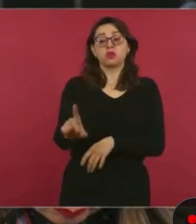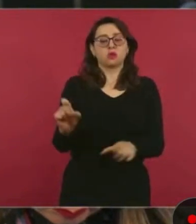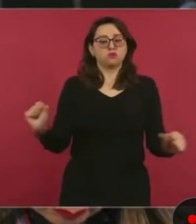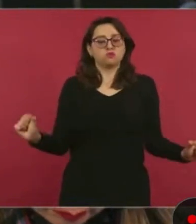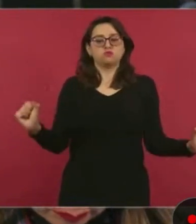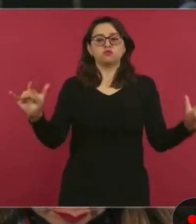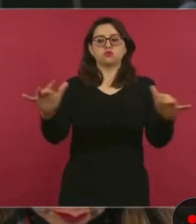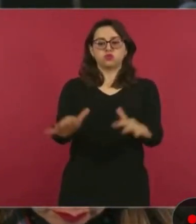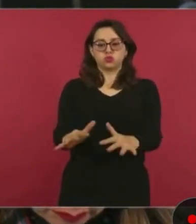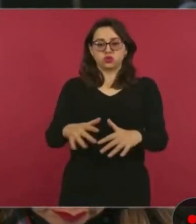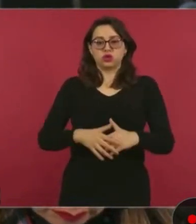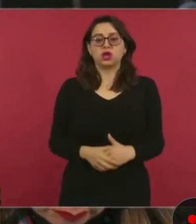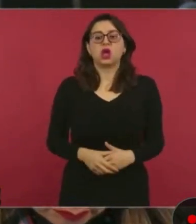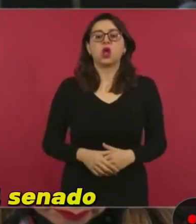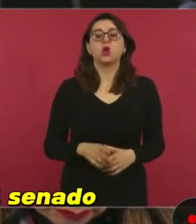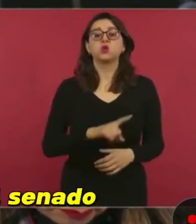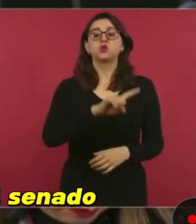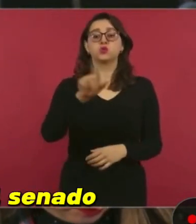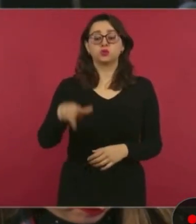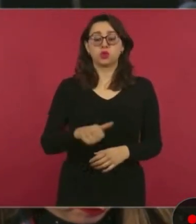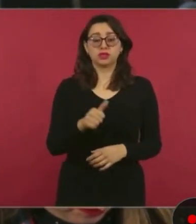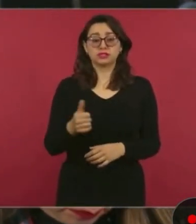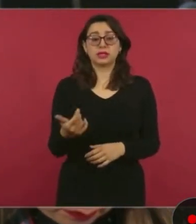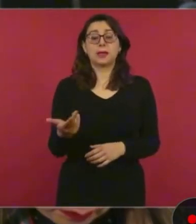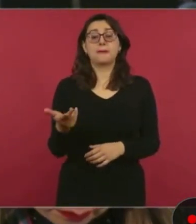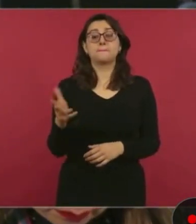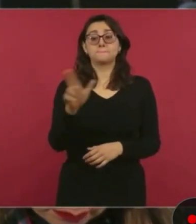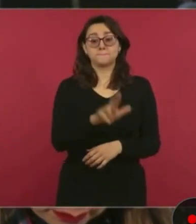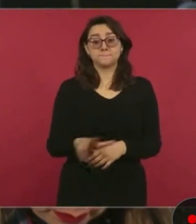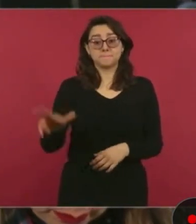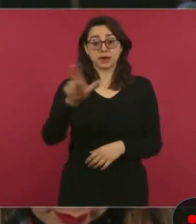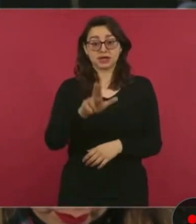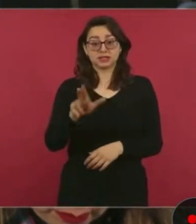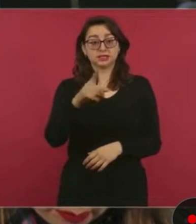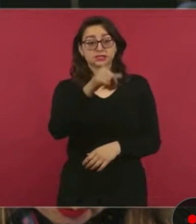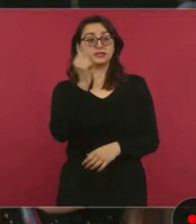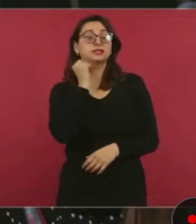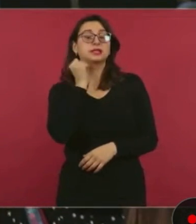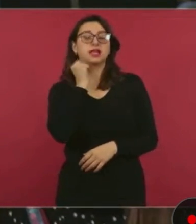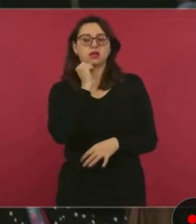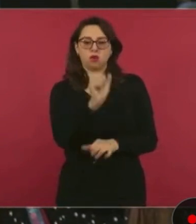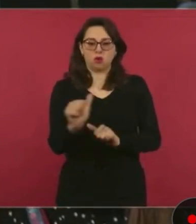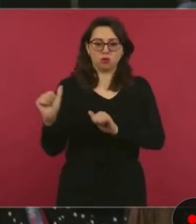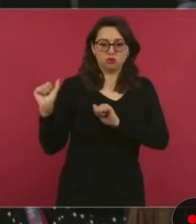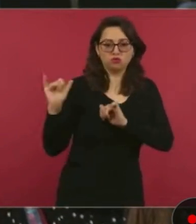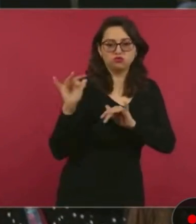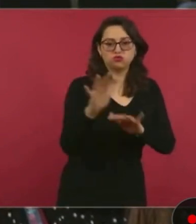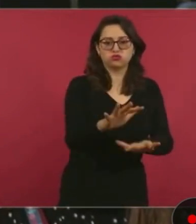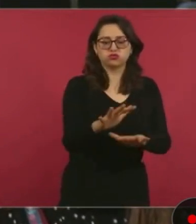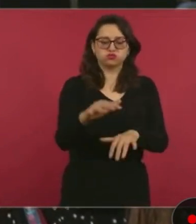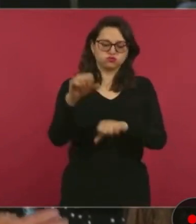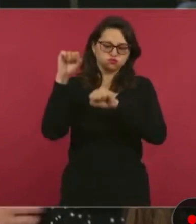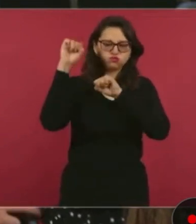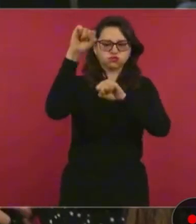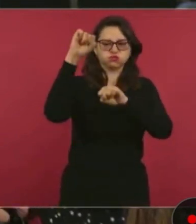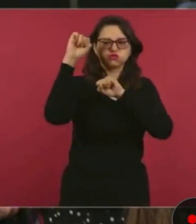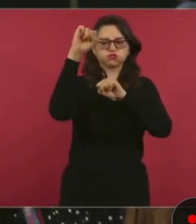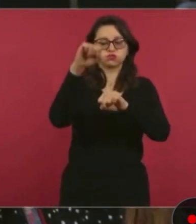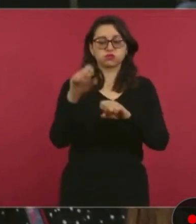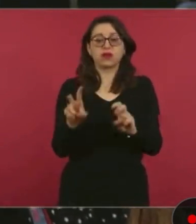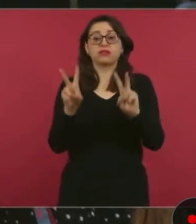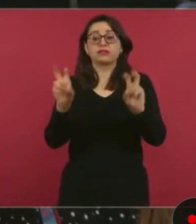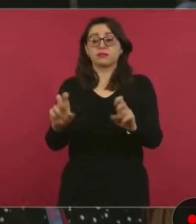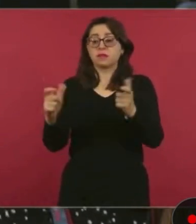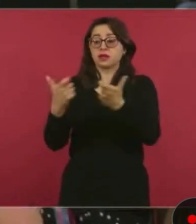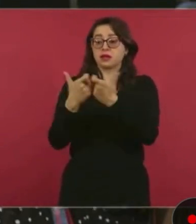igual otra protesta fuera del Senado, que es cuando se estaría pues avanzando en la discusión de este tema de la